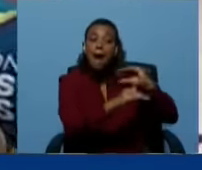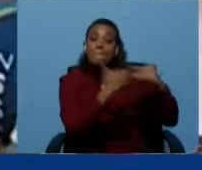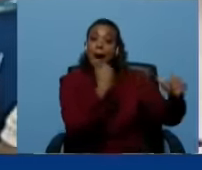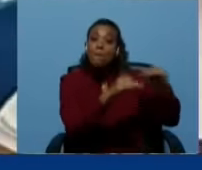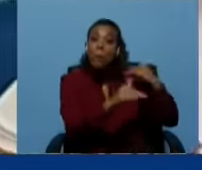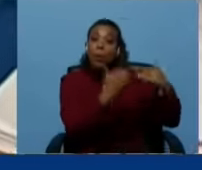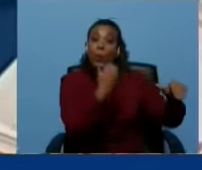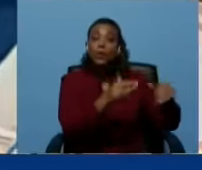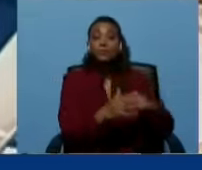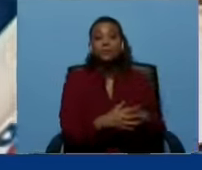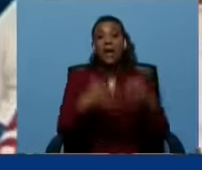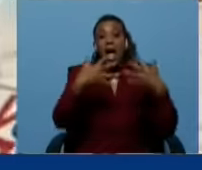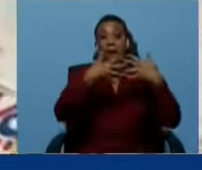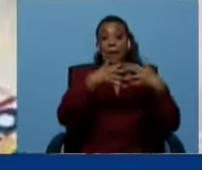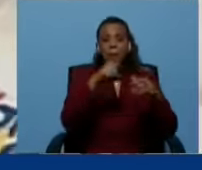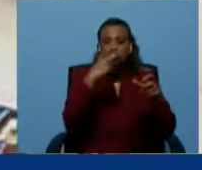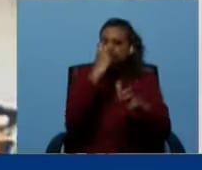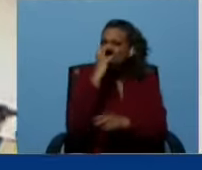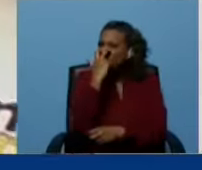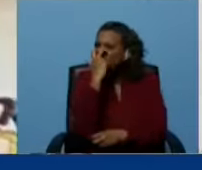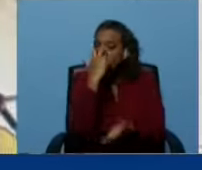WhatsApp es un centro de espionaje